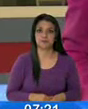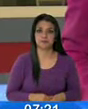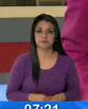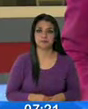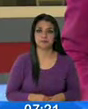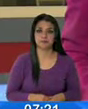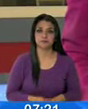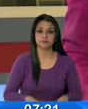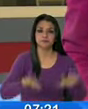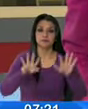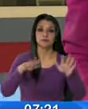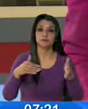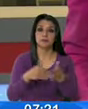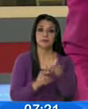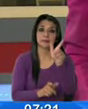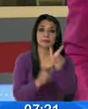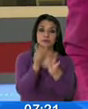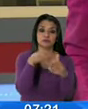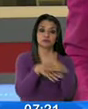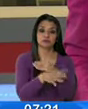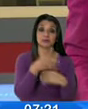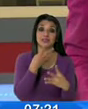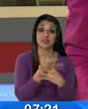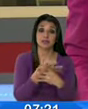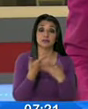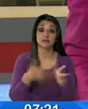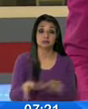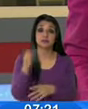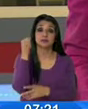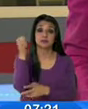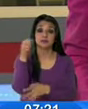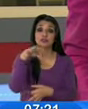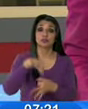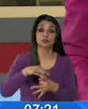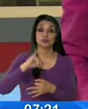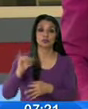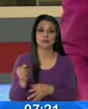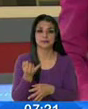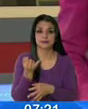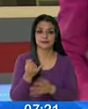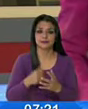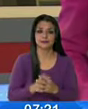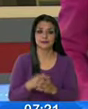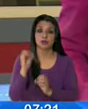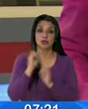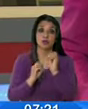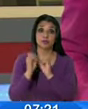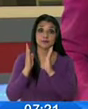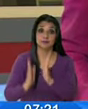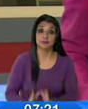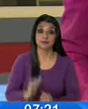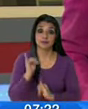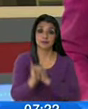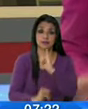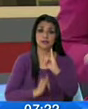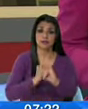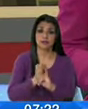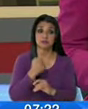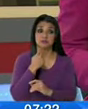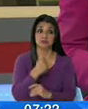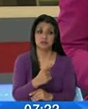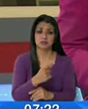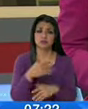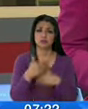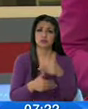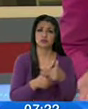Cerca de 9,000 personas privadas de la libertad ejercieron el derecho al voto este jueves. Observadores internacionales destacaron que este sector